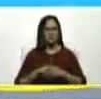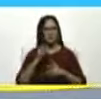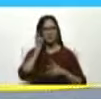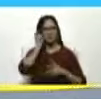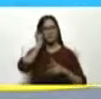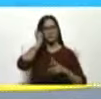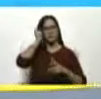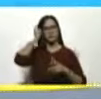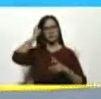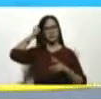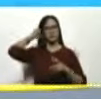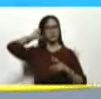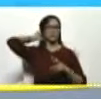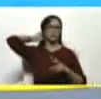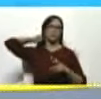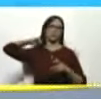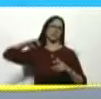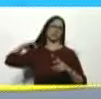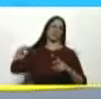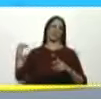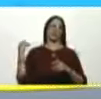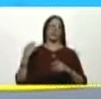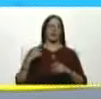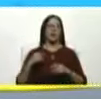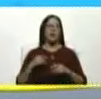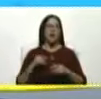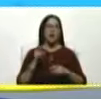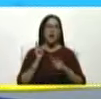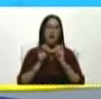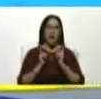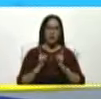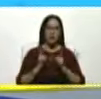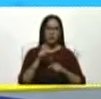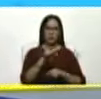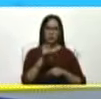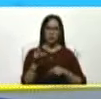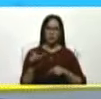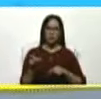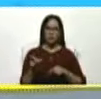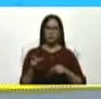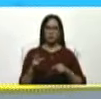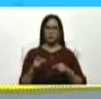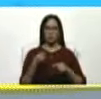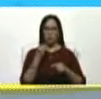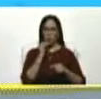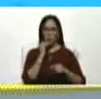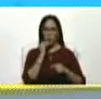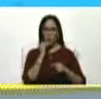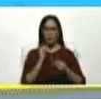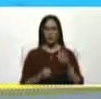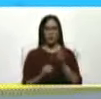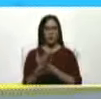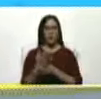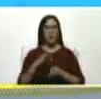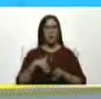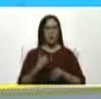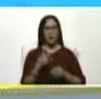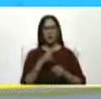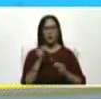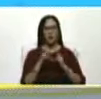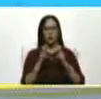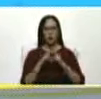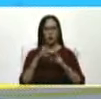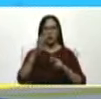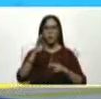Alguna gente de la generación precursora o fundadora puede ser que todavía no conozca qué es un